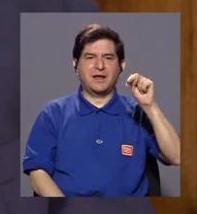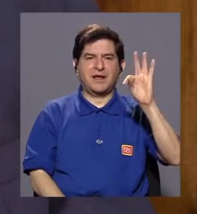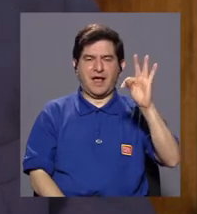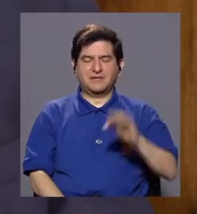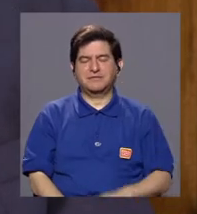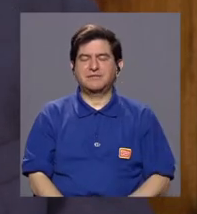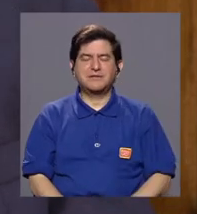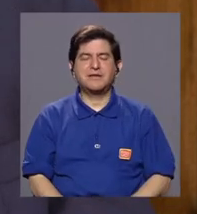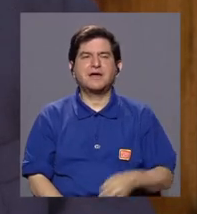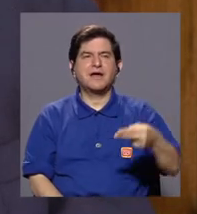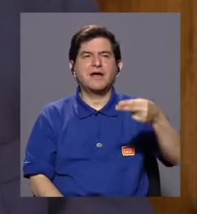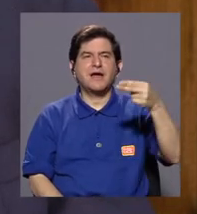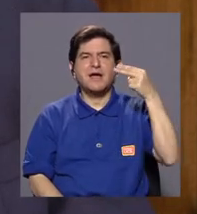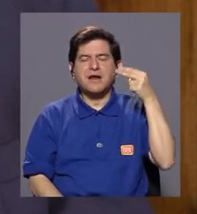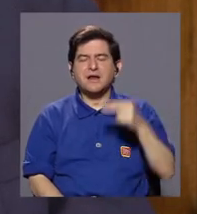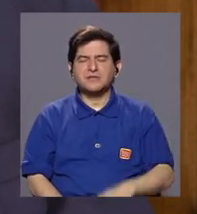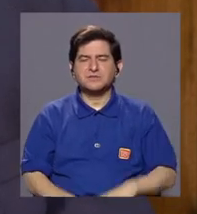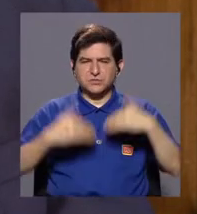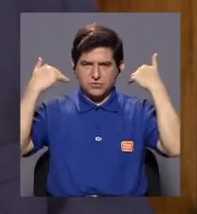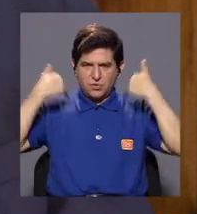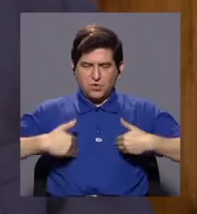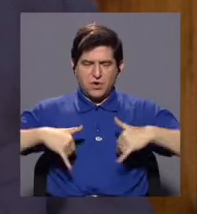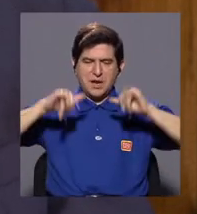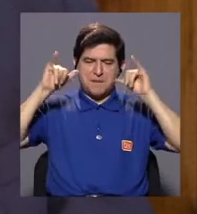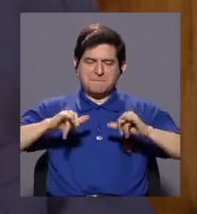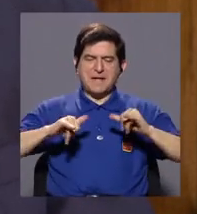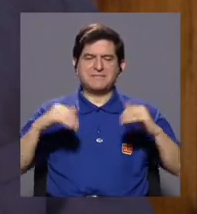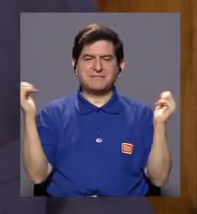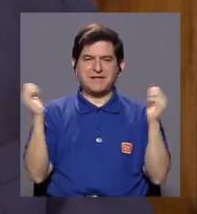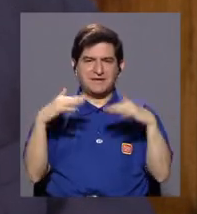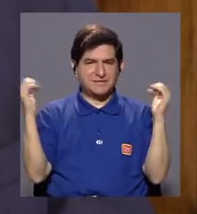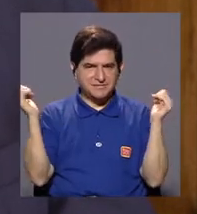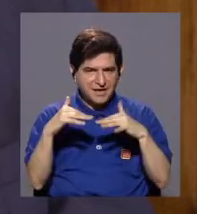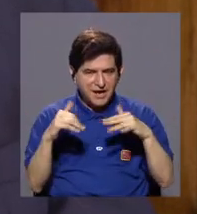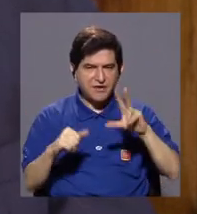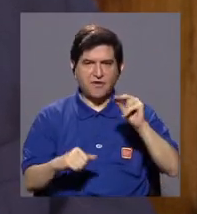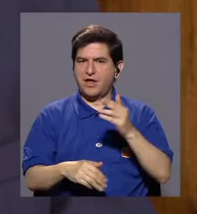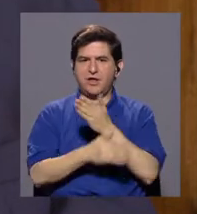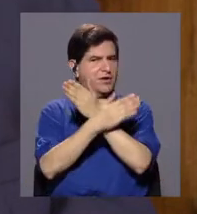En la historia de la humanidad, lo que ha prevalecido es la guerra, no la paz.